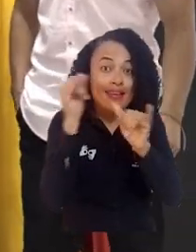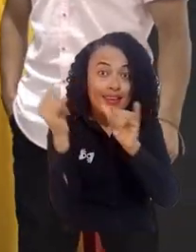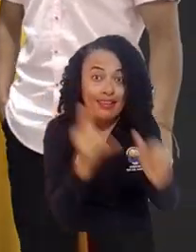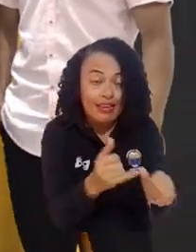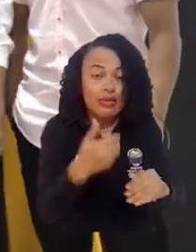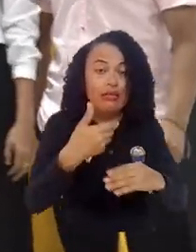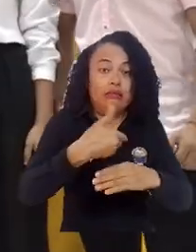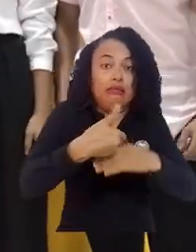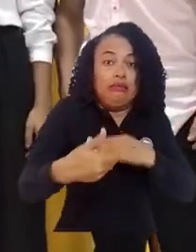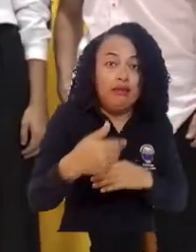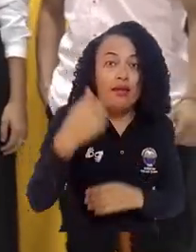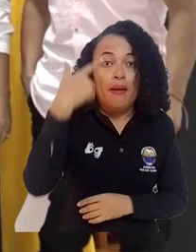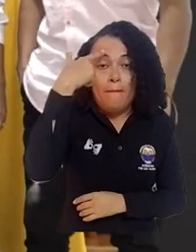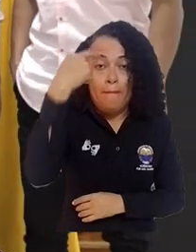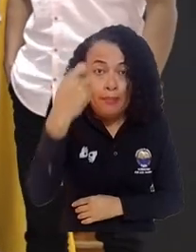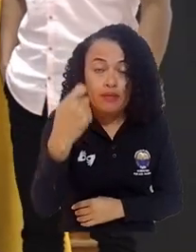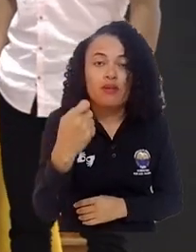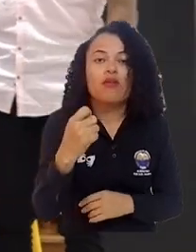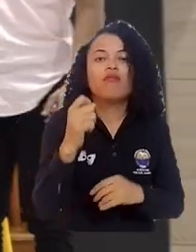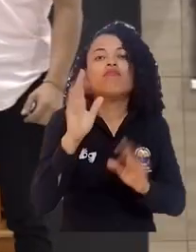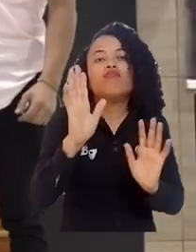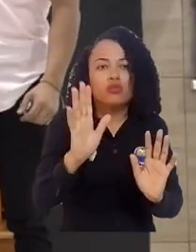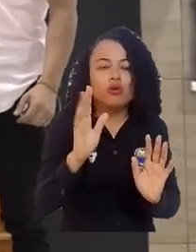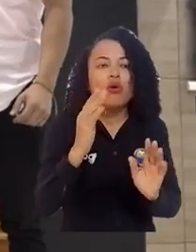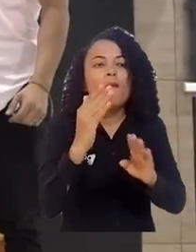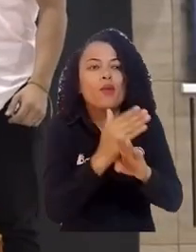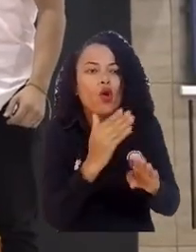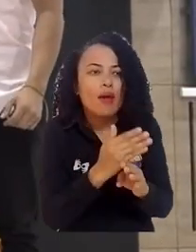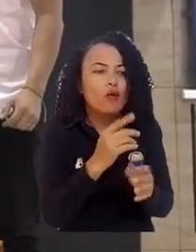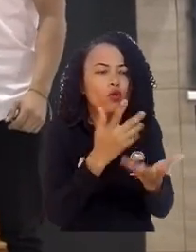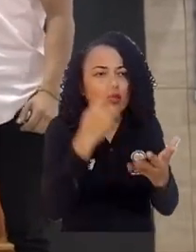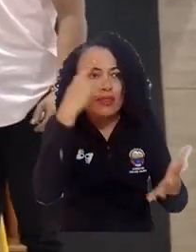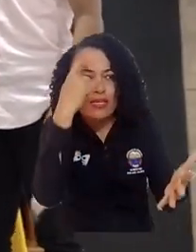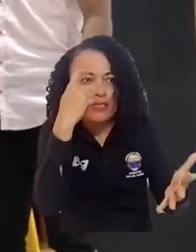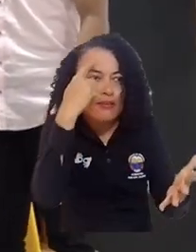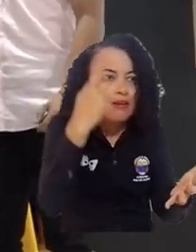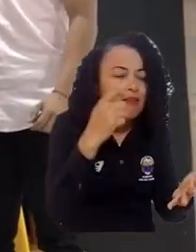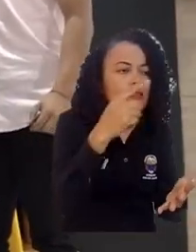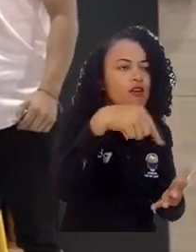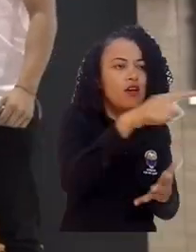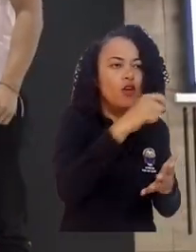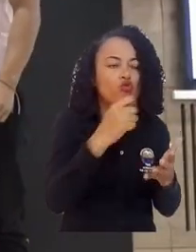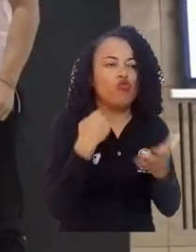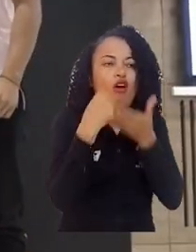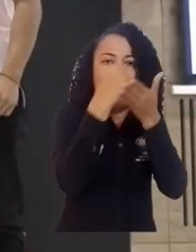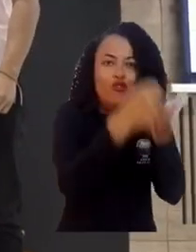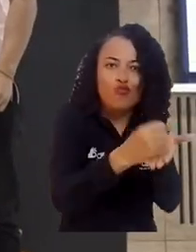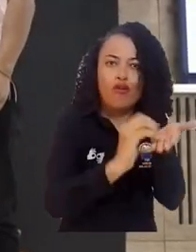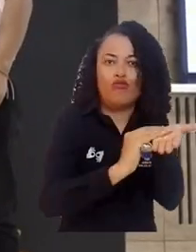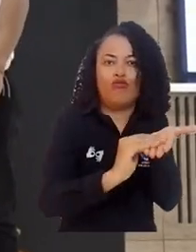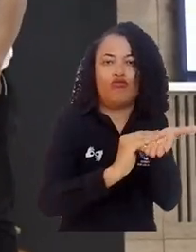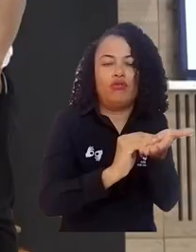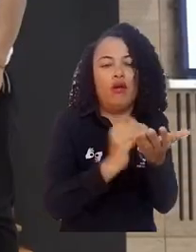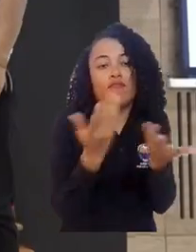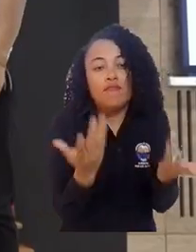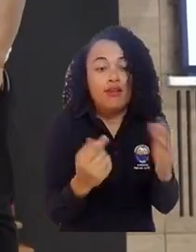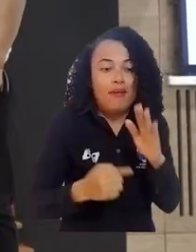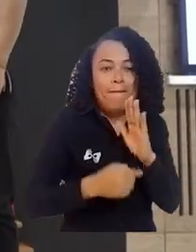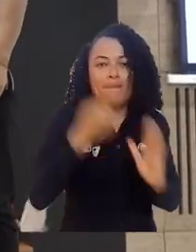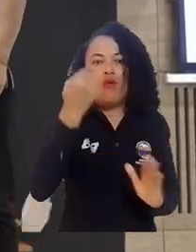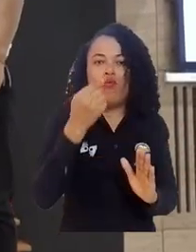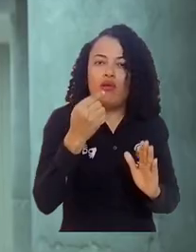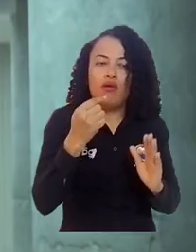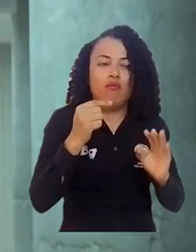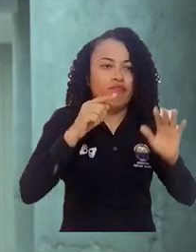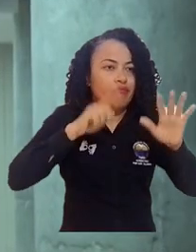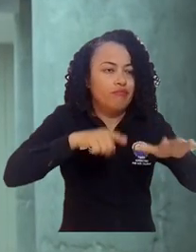vamos a enfrentar a retos. Como ingenieros no tenemos que encontrar problemas, sino desafíos que vamos a ayudar a la sociedad a solucionar. Entonces, ¿qué mejor manera